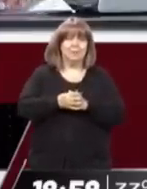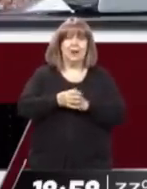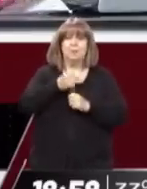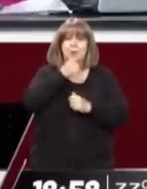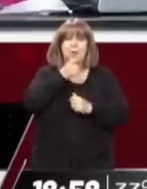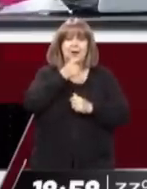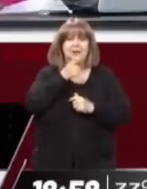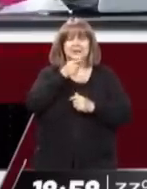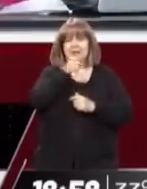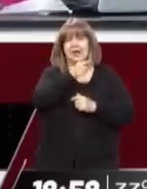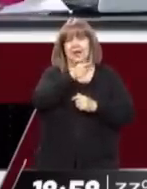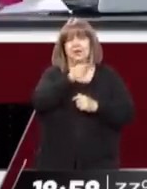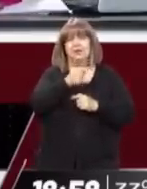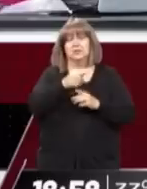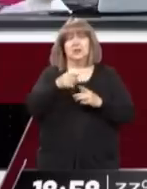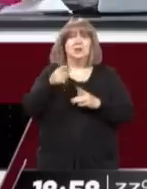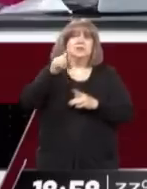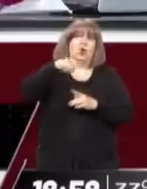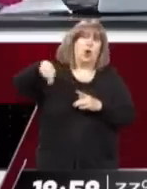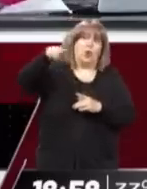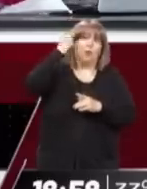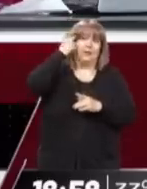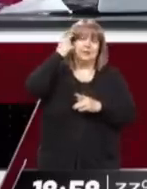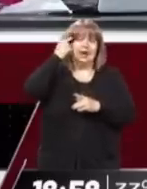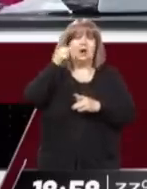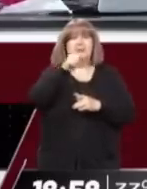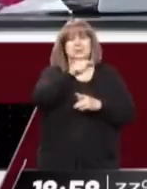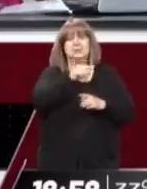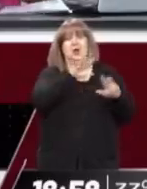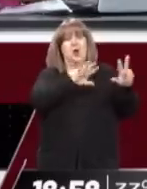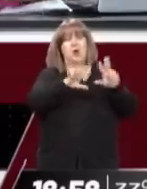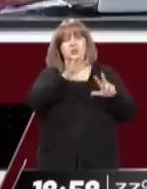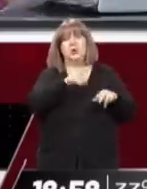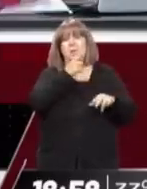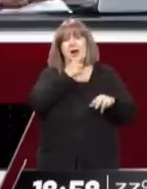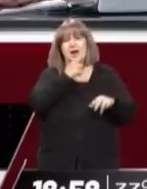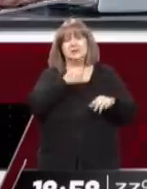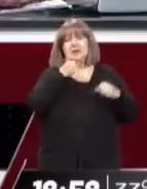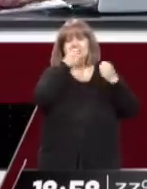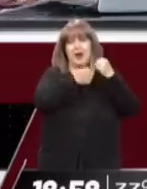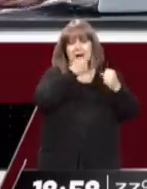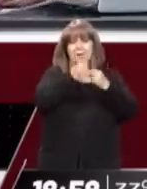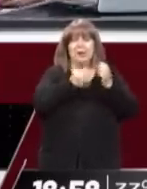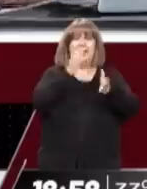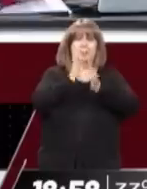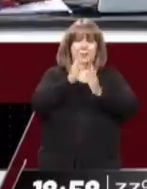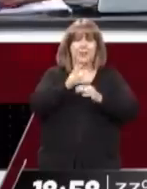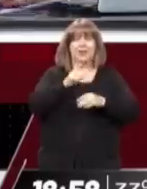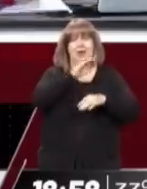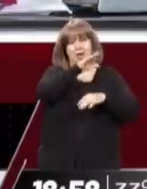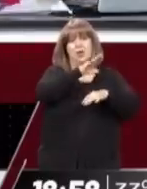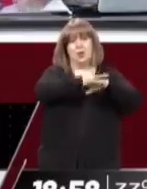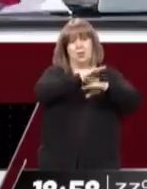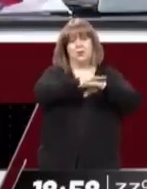coinciden en lo que hicieron estos chicos, que está pésimo, o sea, está mal, están y son mirados... lamentablemente de muy mala manera, o sea, lamentablemente para